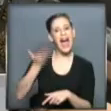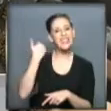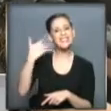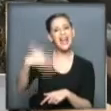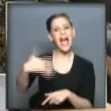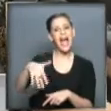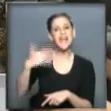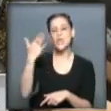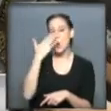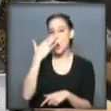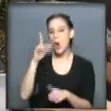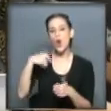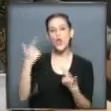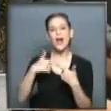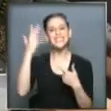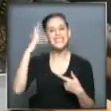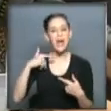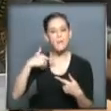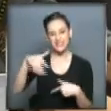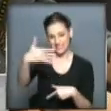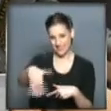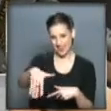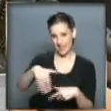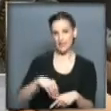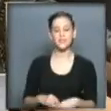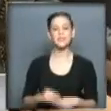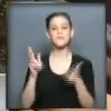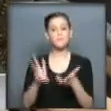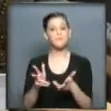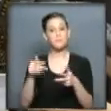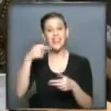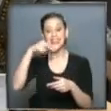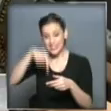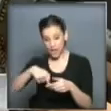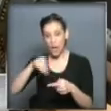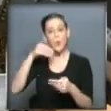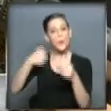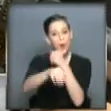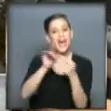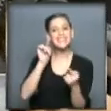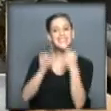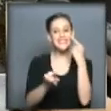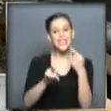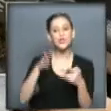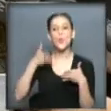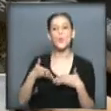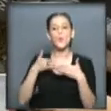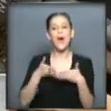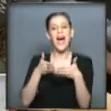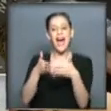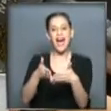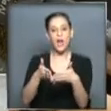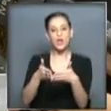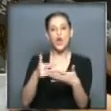en Córdoba y San Martín, creo que es la calle, me dijo, usted de acá, váyase al barco, deje